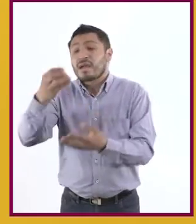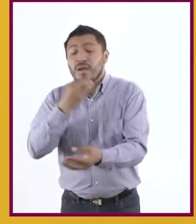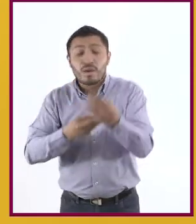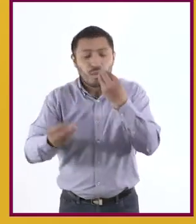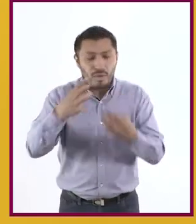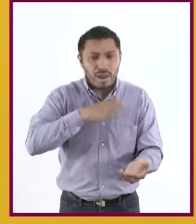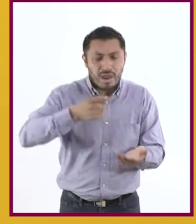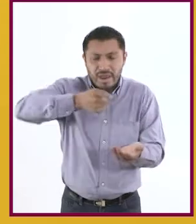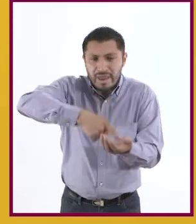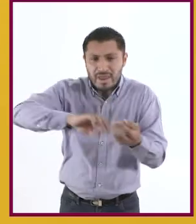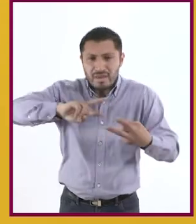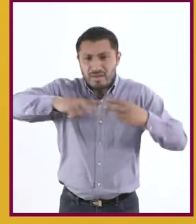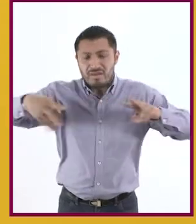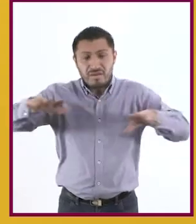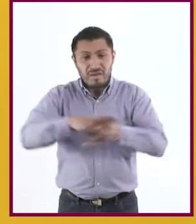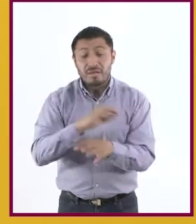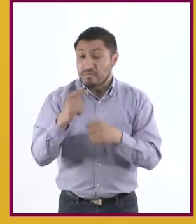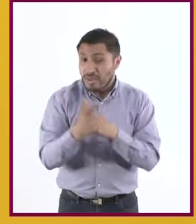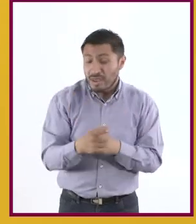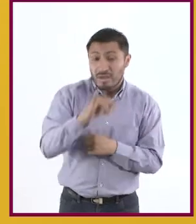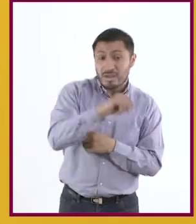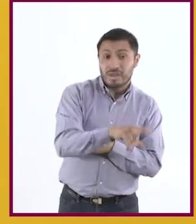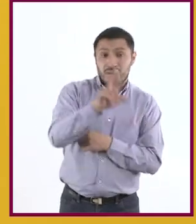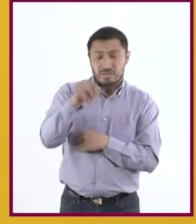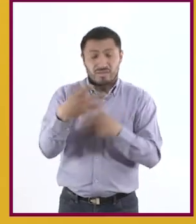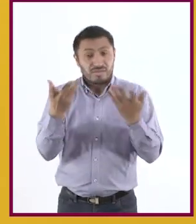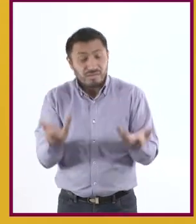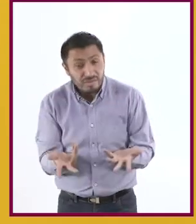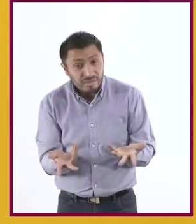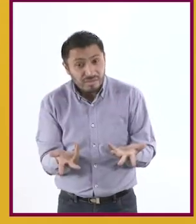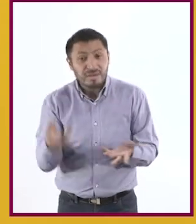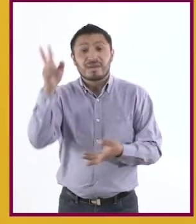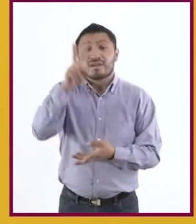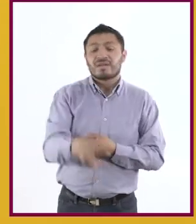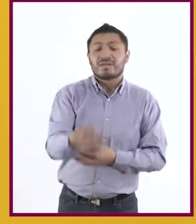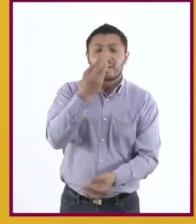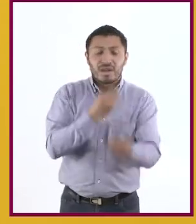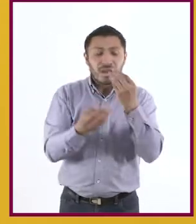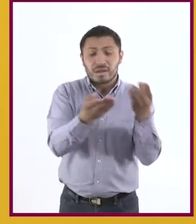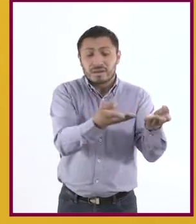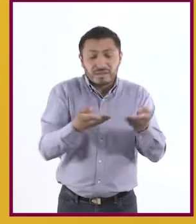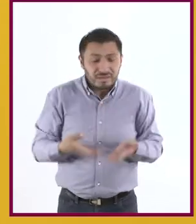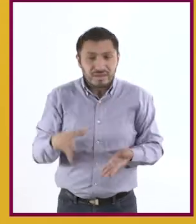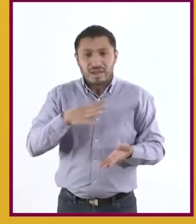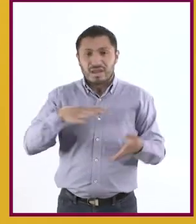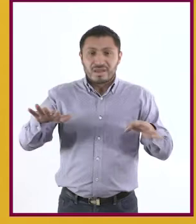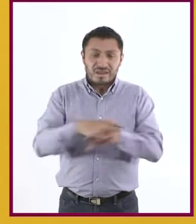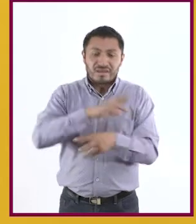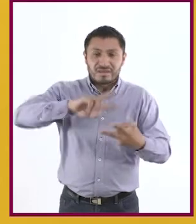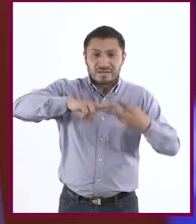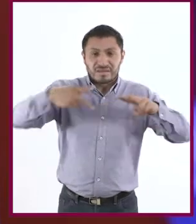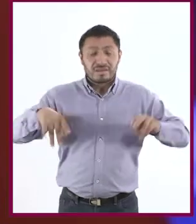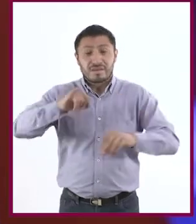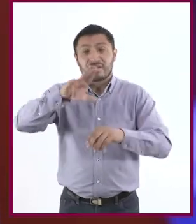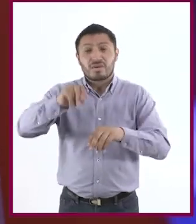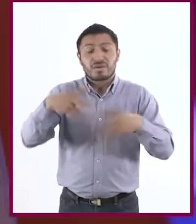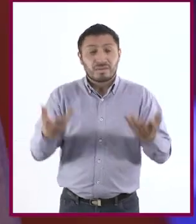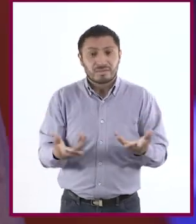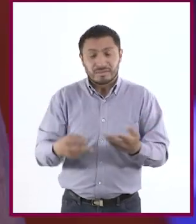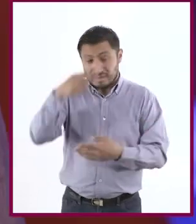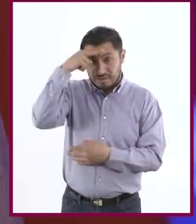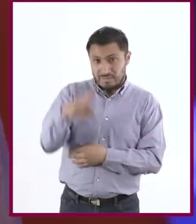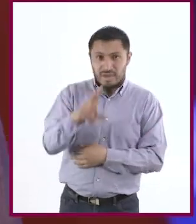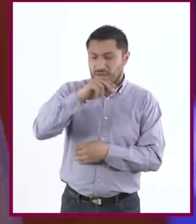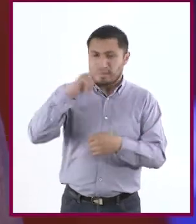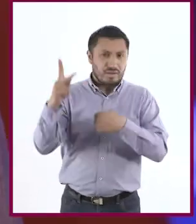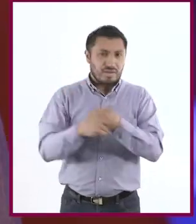algún componente transgénico o no, en realidad, si los alimentos que llegan a nuestra mesa son transgénicos o no. México no es